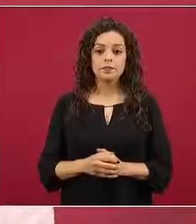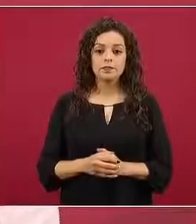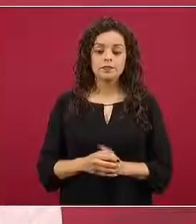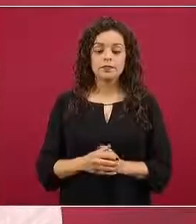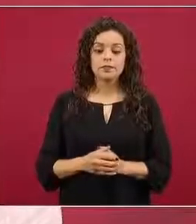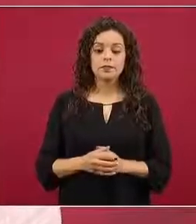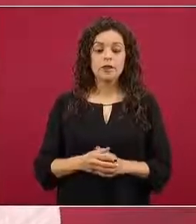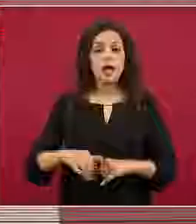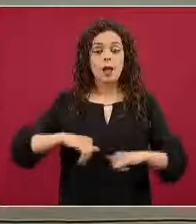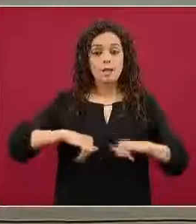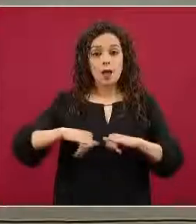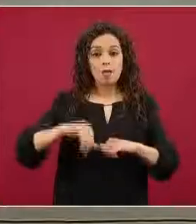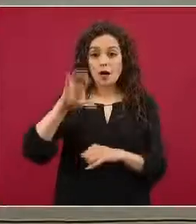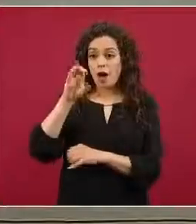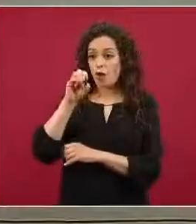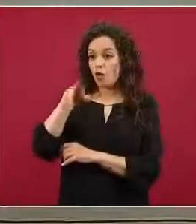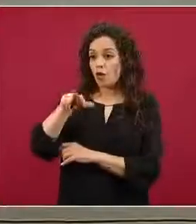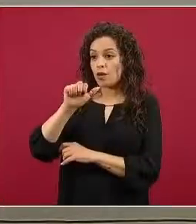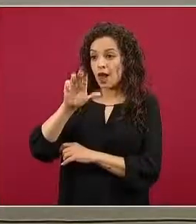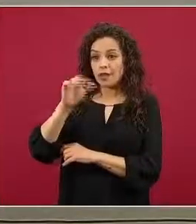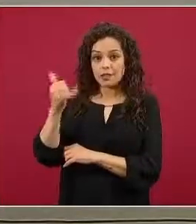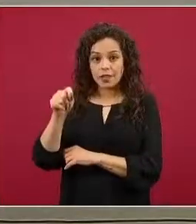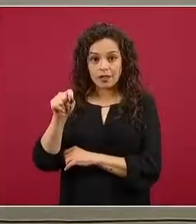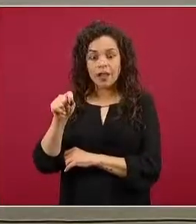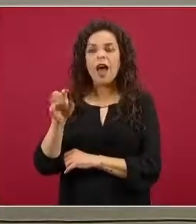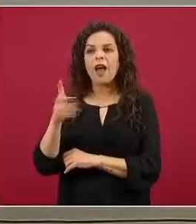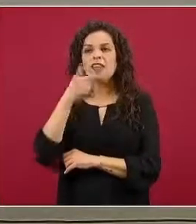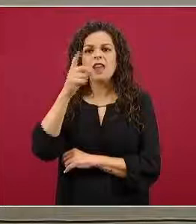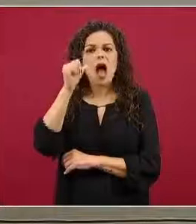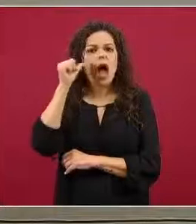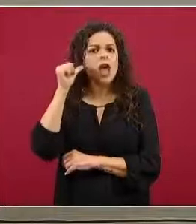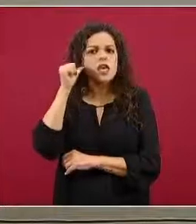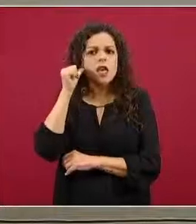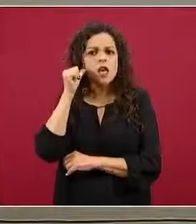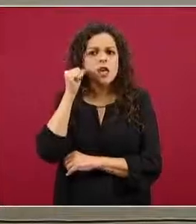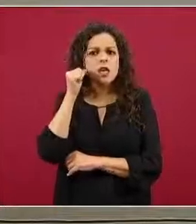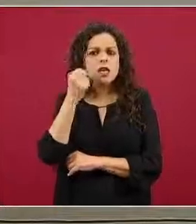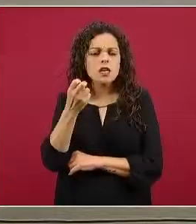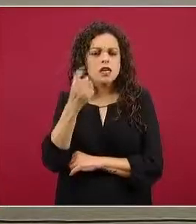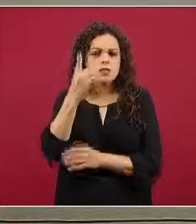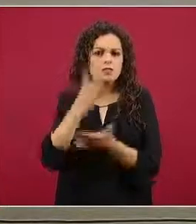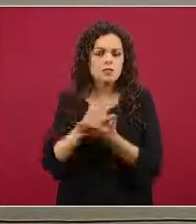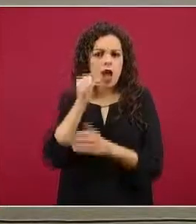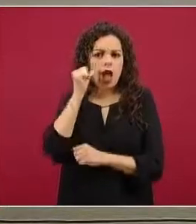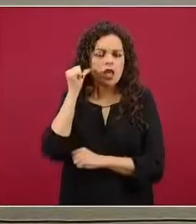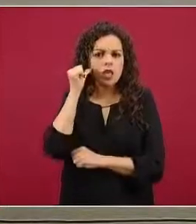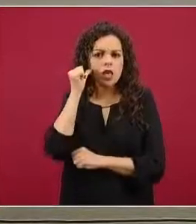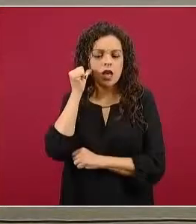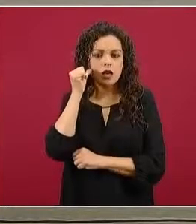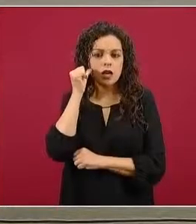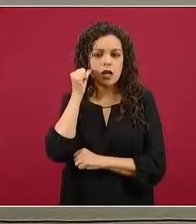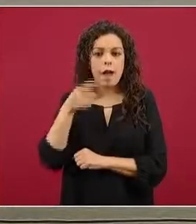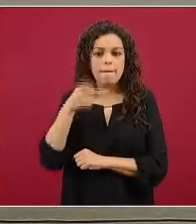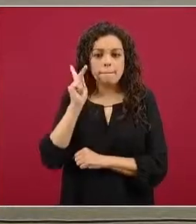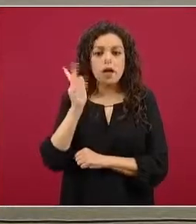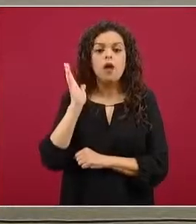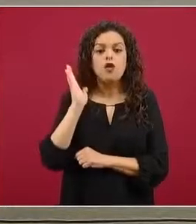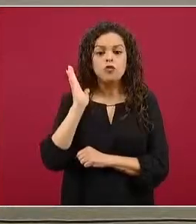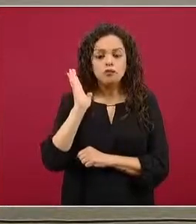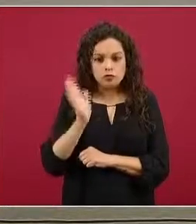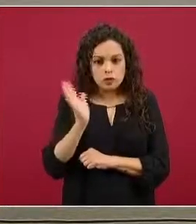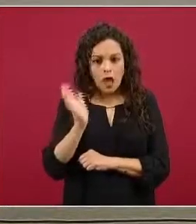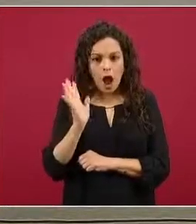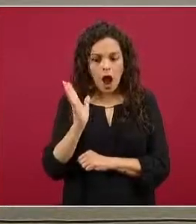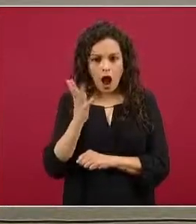El mapa de CONACYT, me comentan que fue ayer solamente y que ya